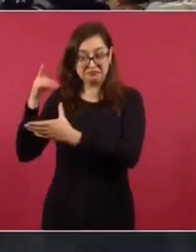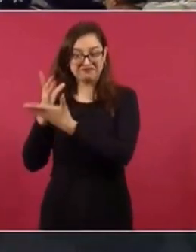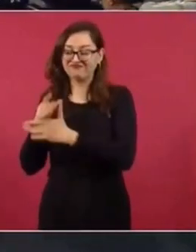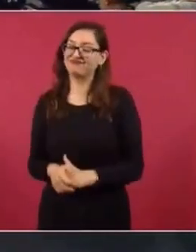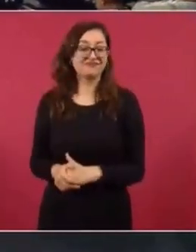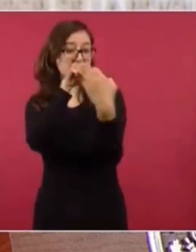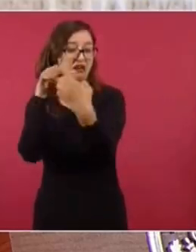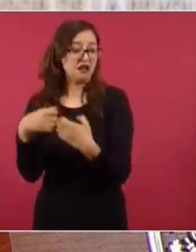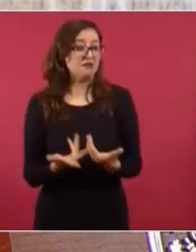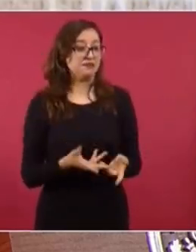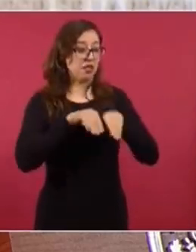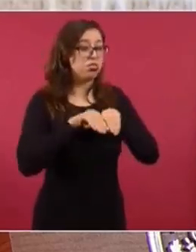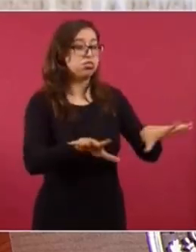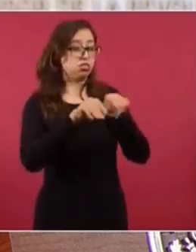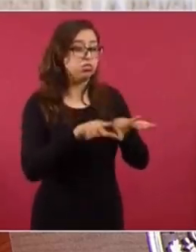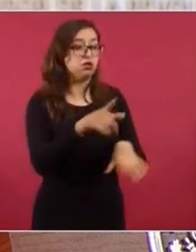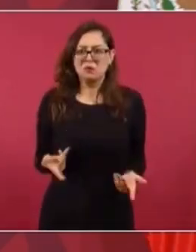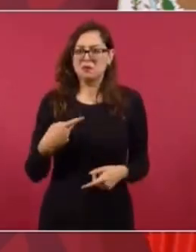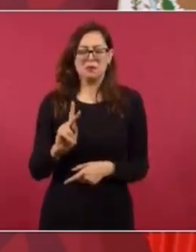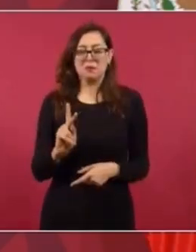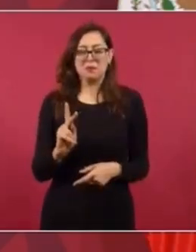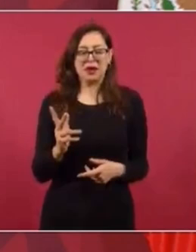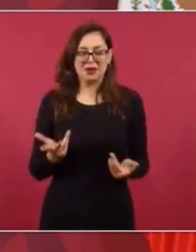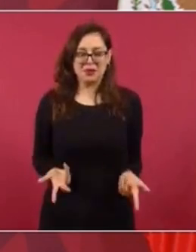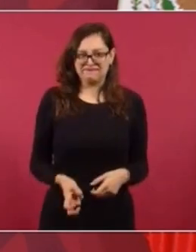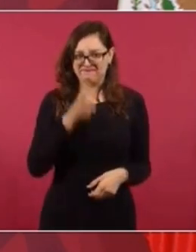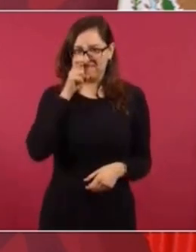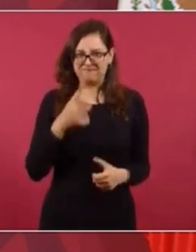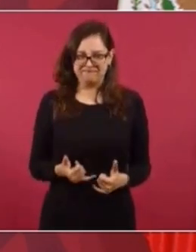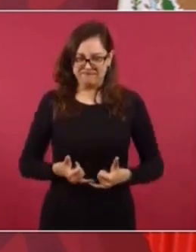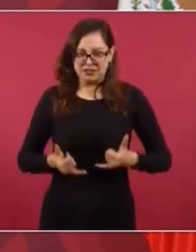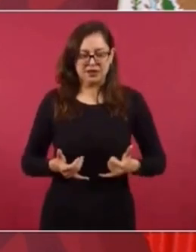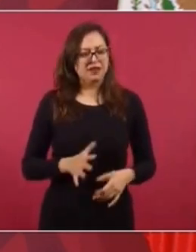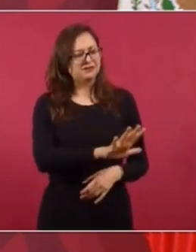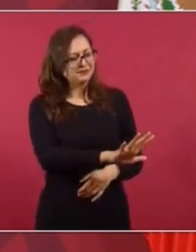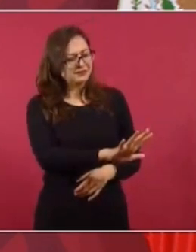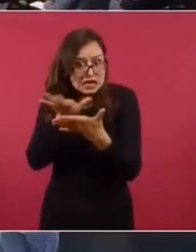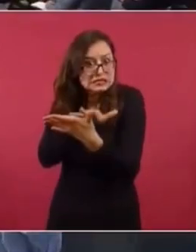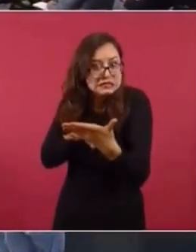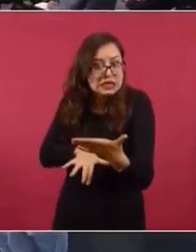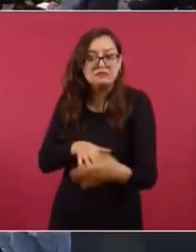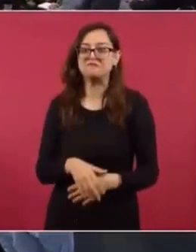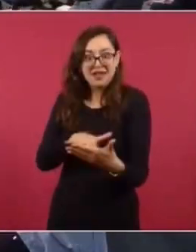pues a millones. Entonces, los engañados, por honestidad y orgullo, deberían de leer la reforma